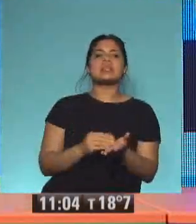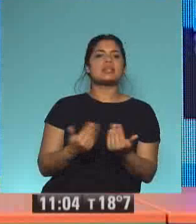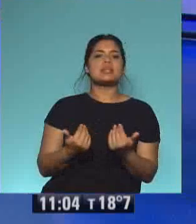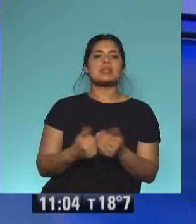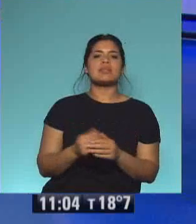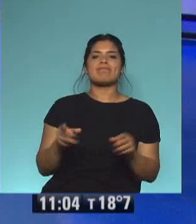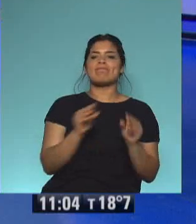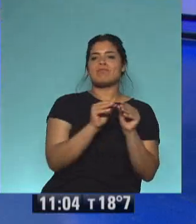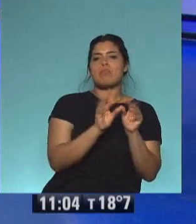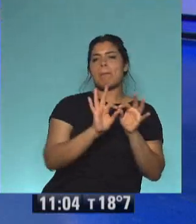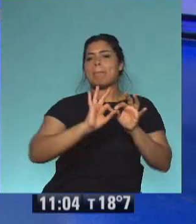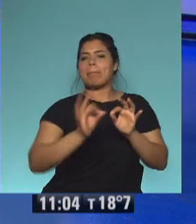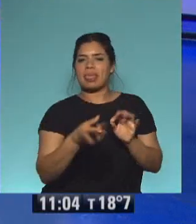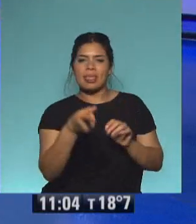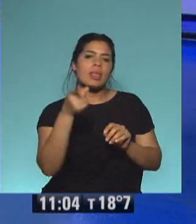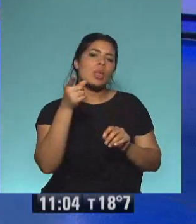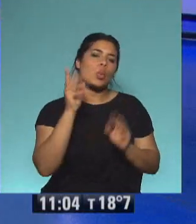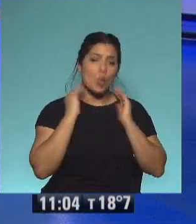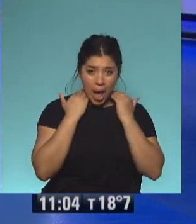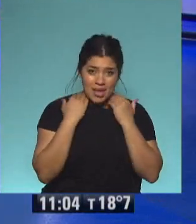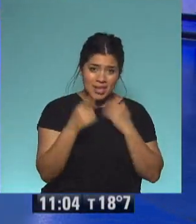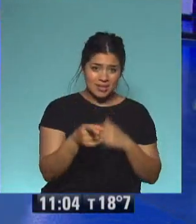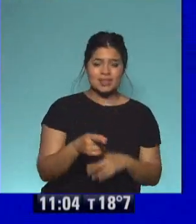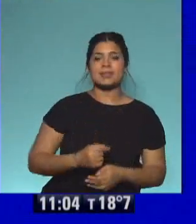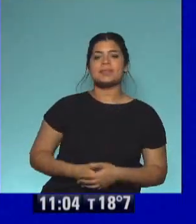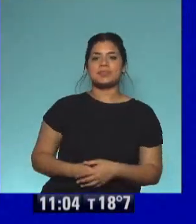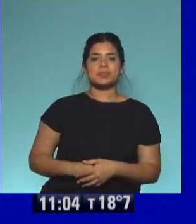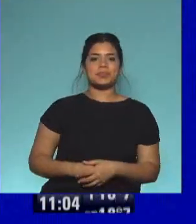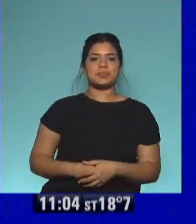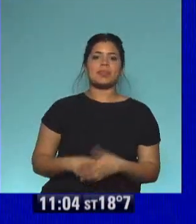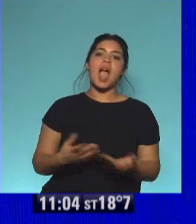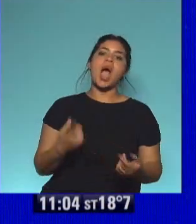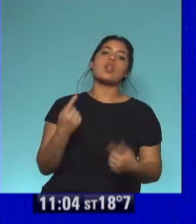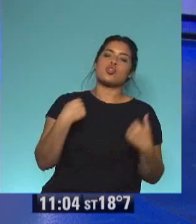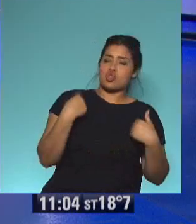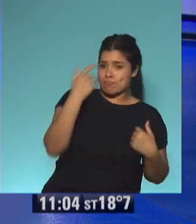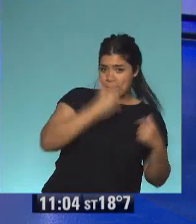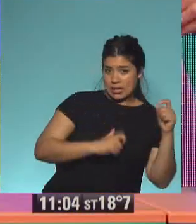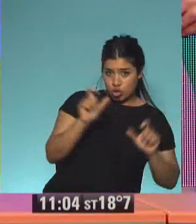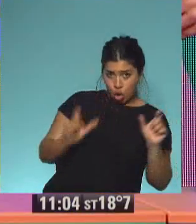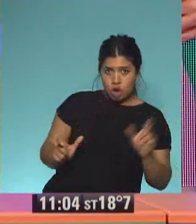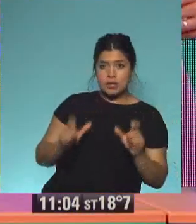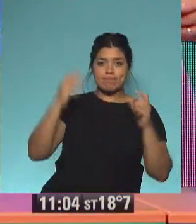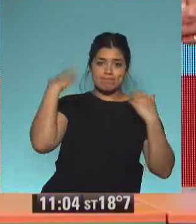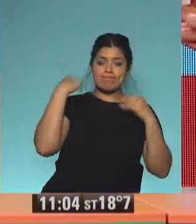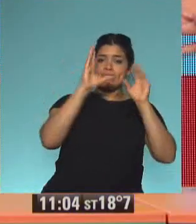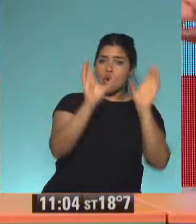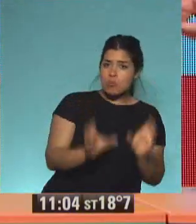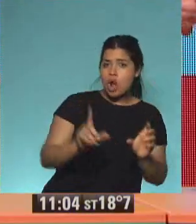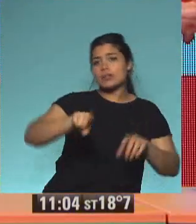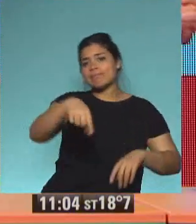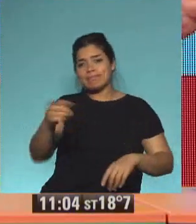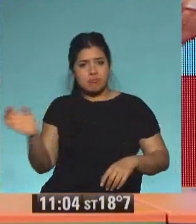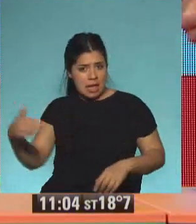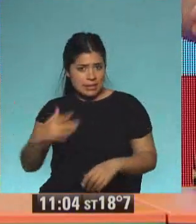con branquias las podemos día? Poner. Claro. Branquias. Nosotros usamos pulmones y los peces branquias. Branquias. Muy bien. ¿Pusieron todas estas